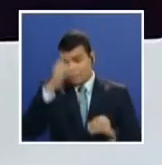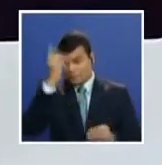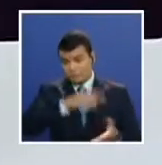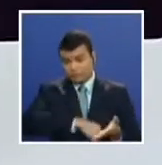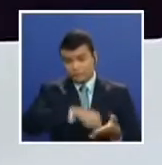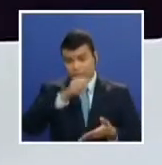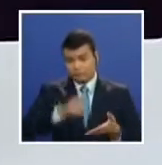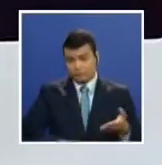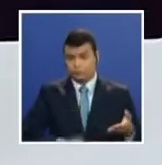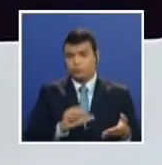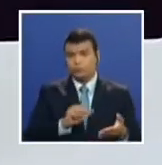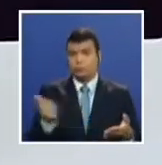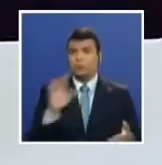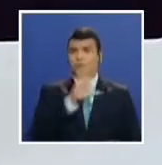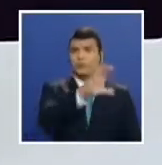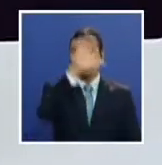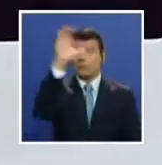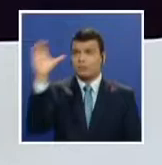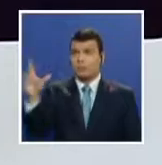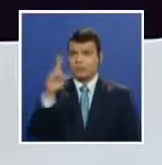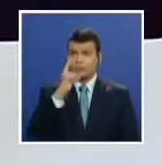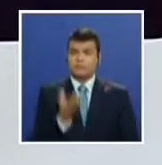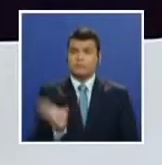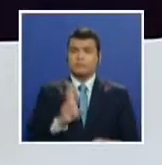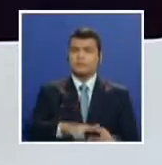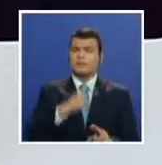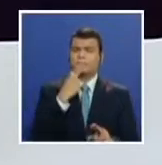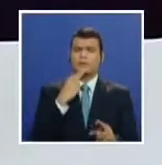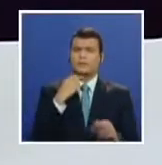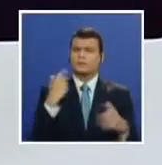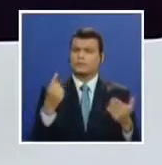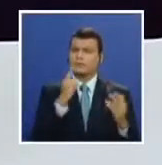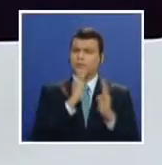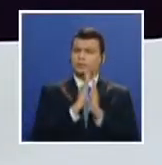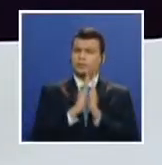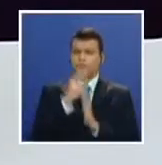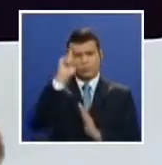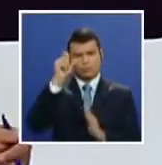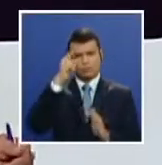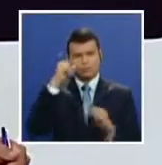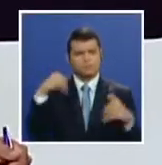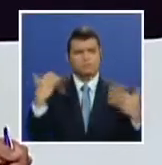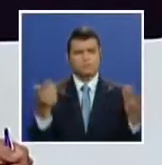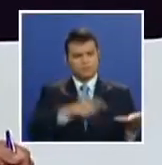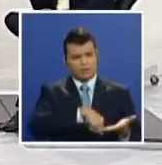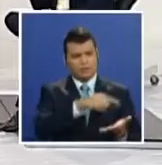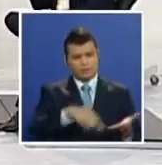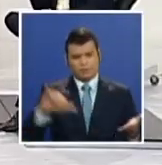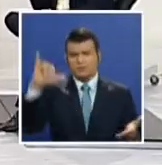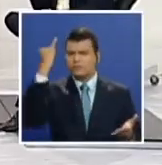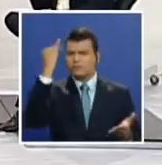con otros países para que ingresen más azúcar que dice el gobierno porque si firmarlo